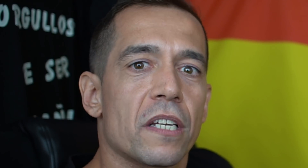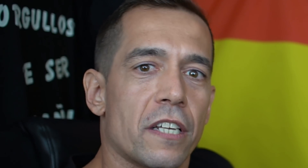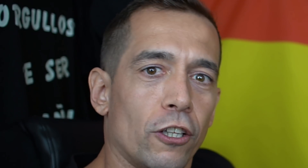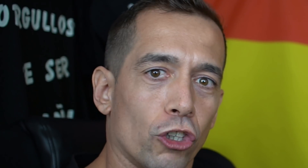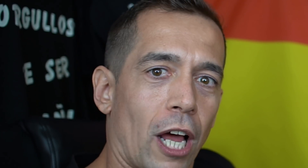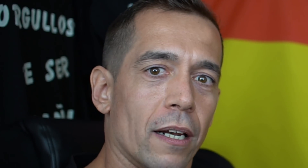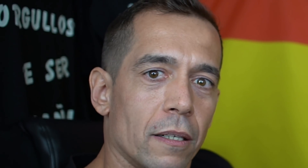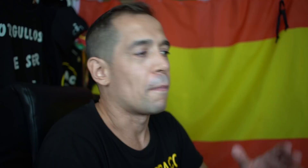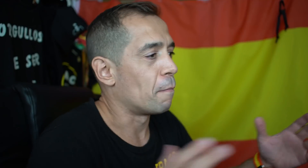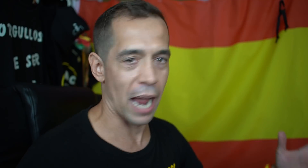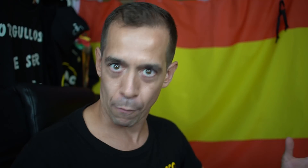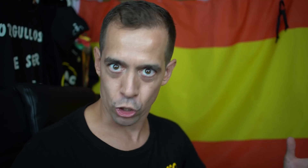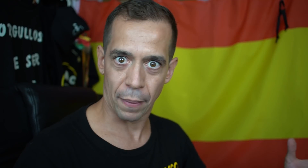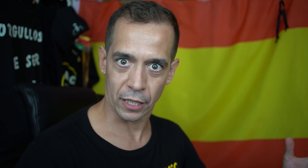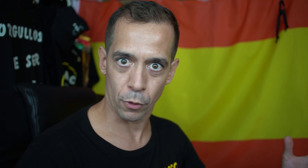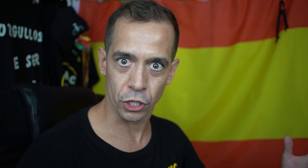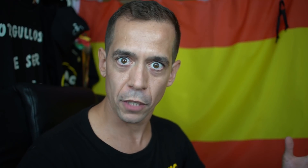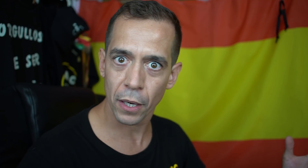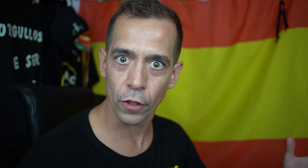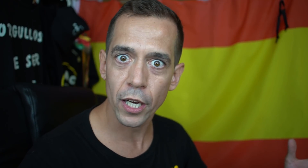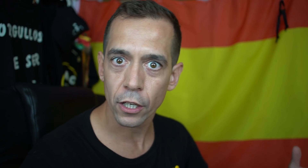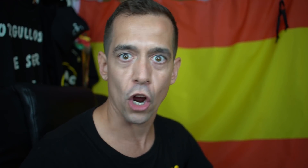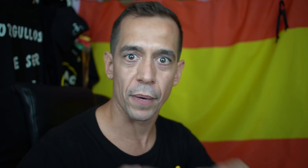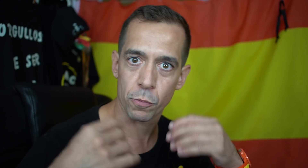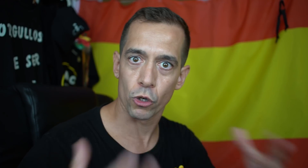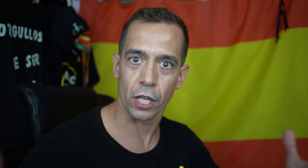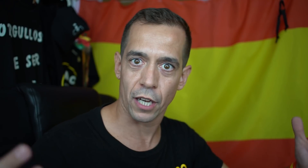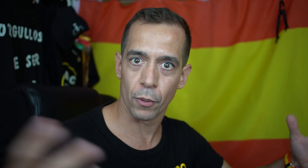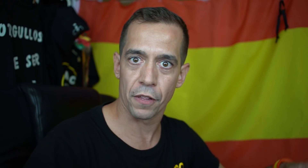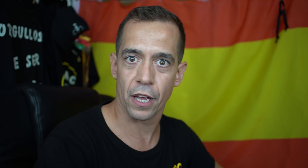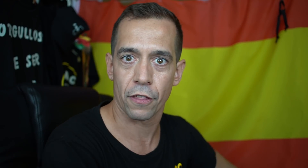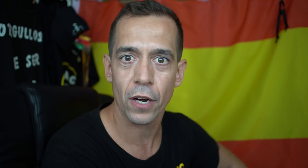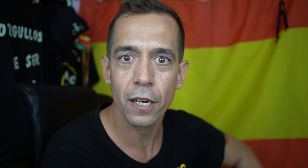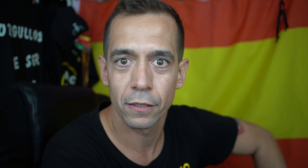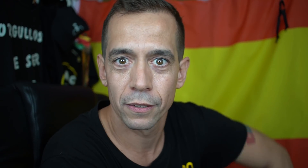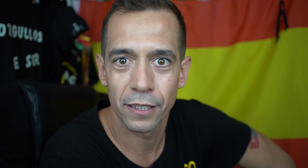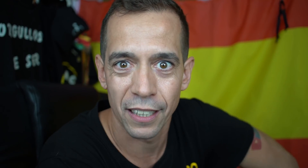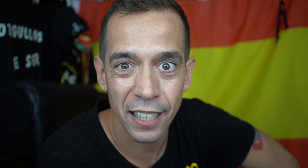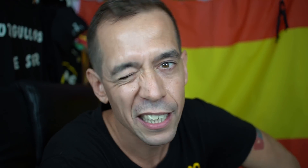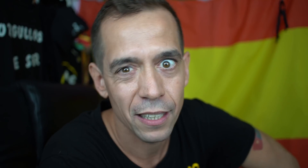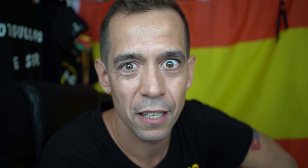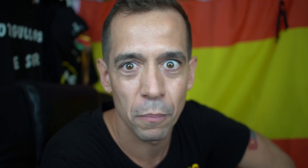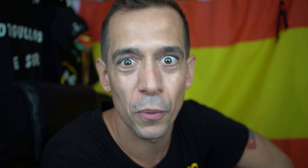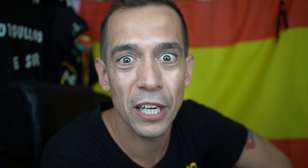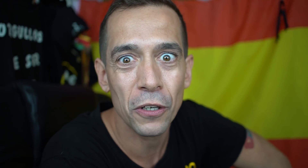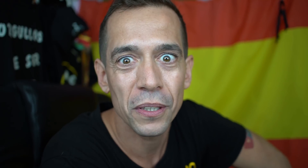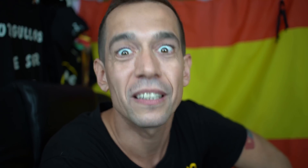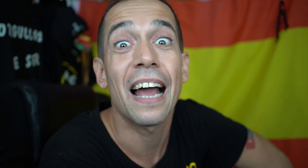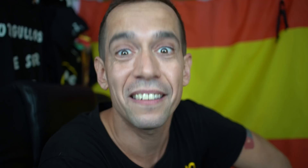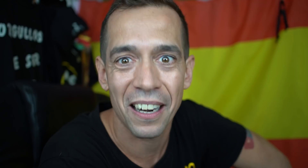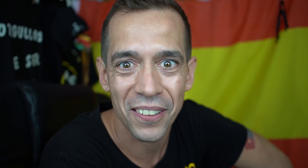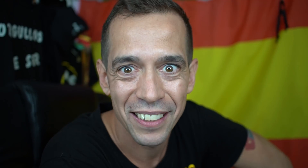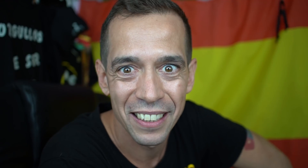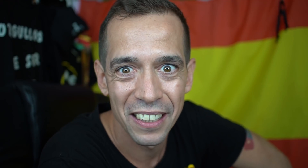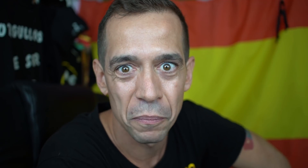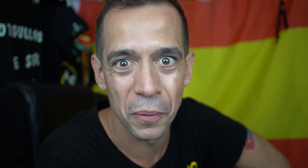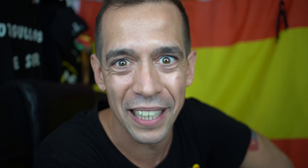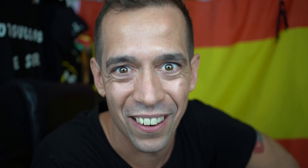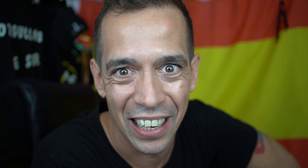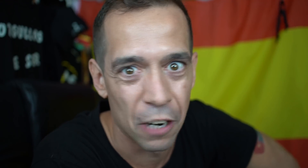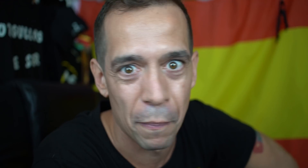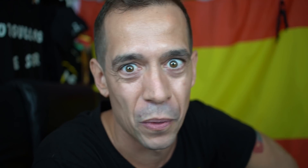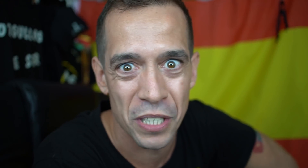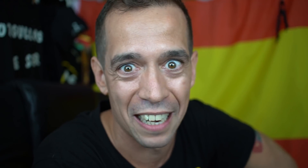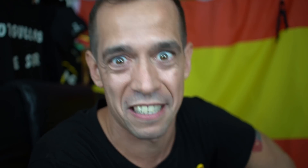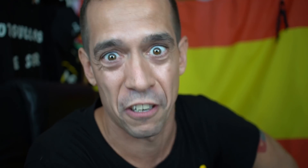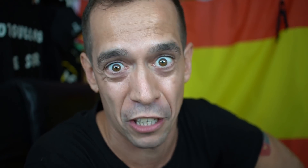Diez meses en total. Veamos la parte positiva, joder, no me expulsan de la Policía Nacional. ¿Eh? ¿Público? ¿Te has enterado? Público,